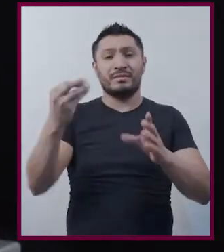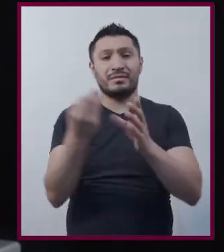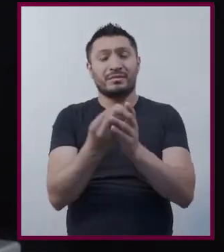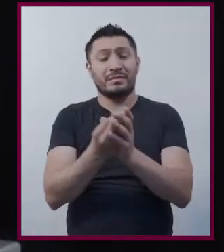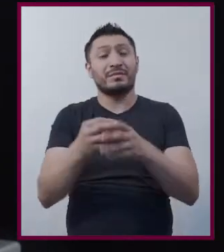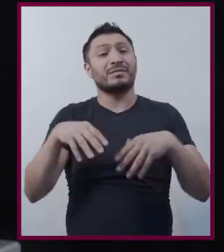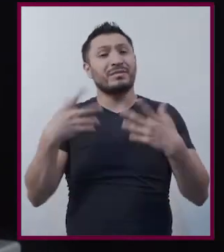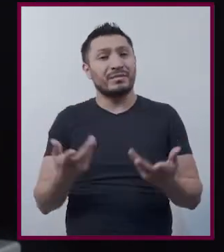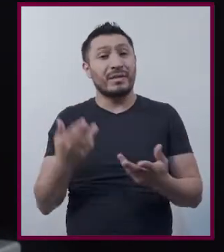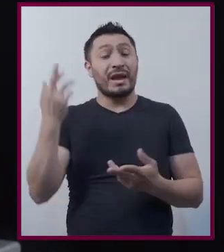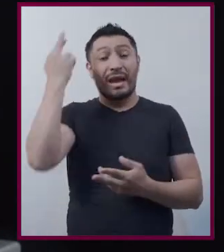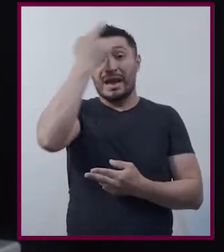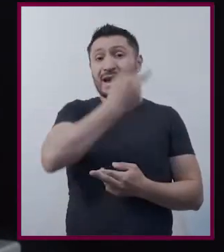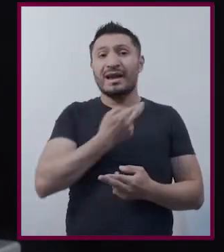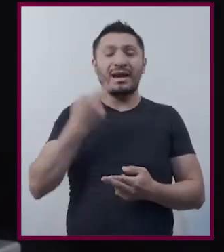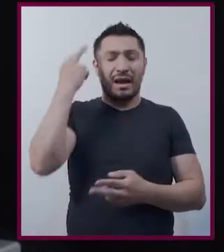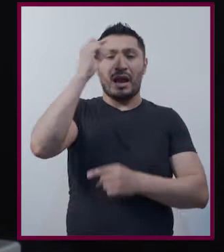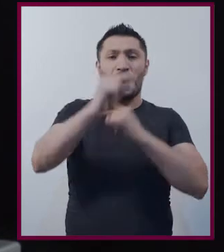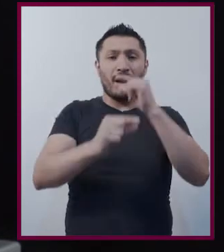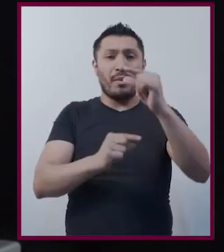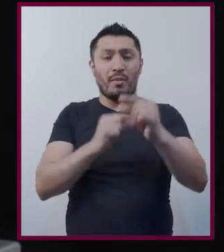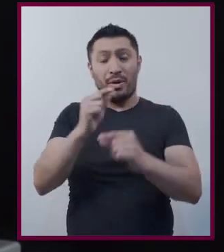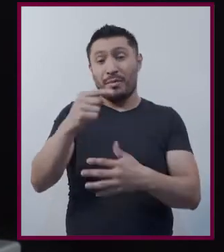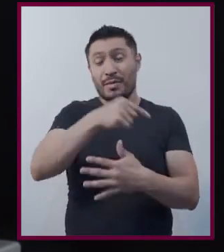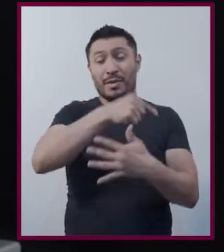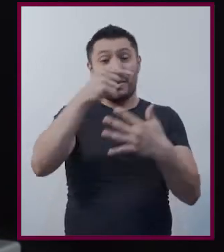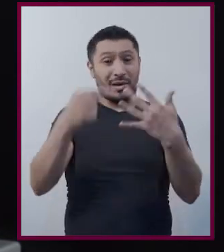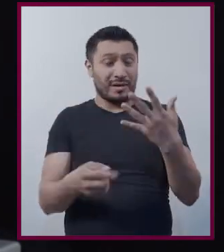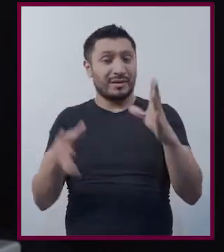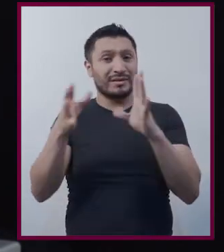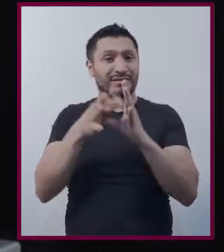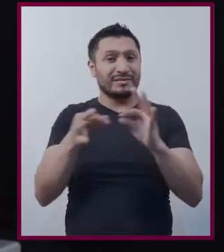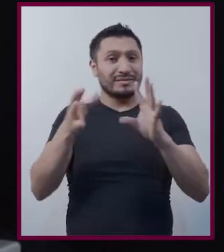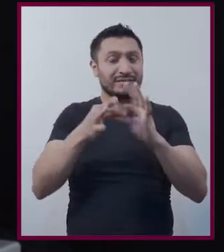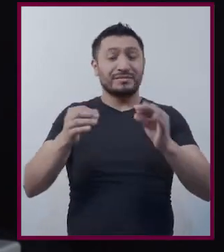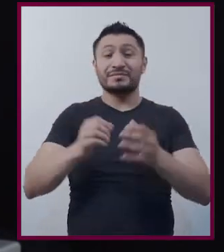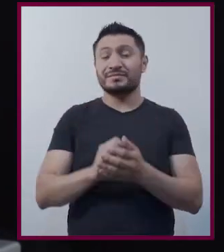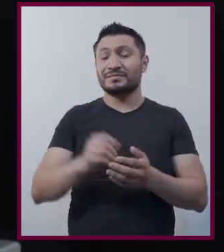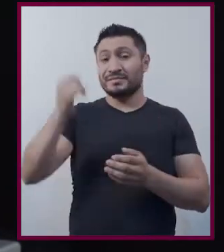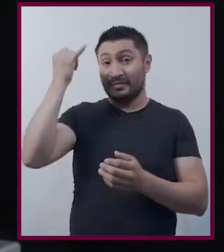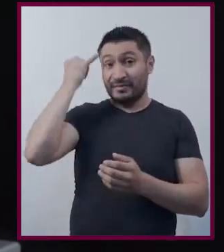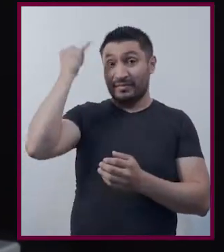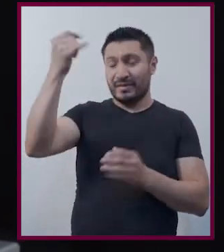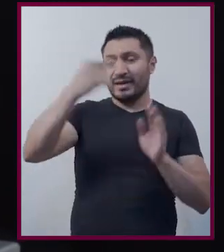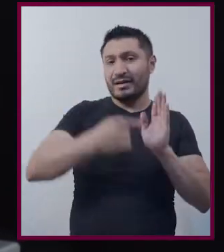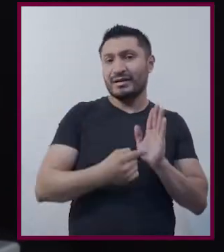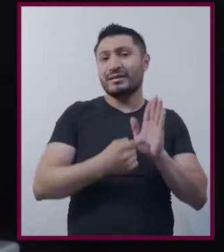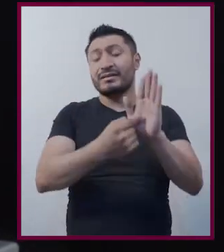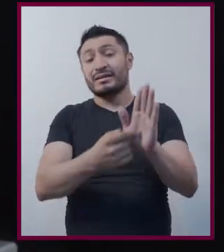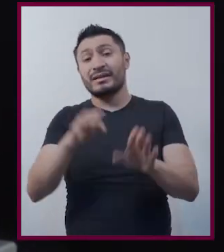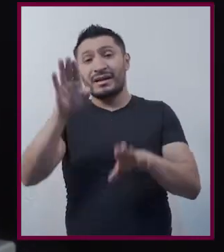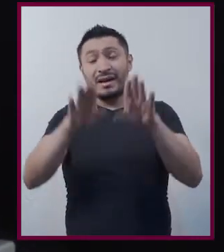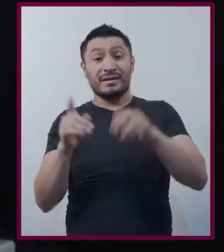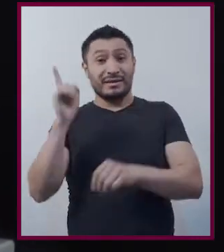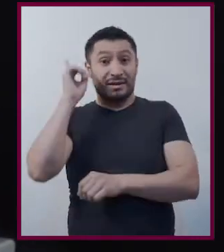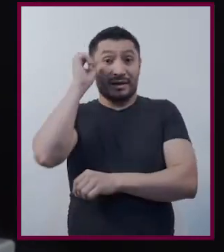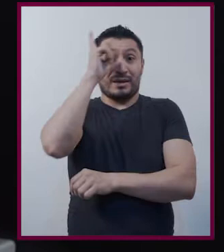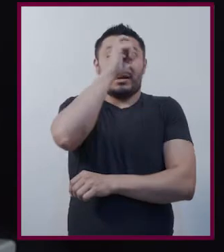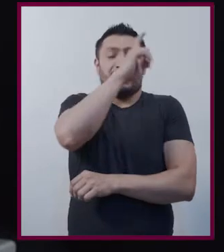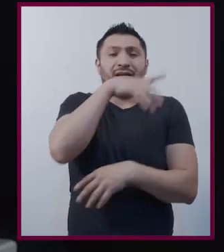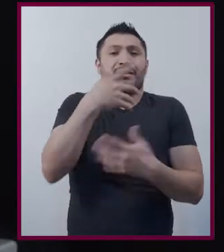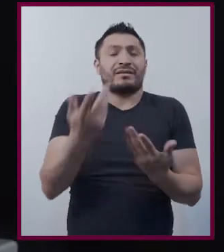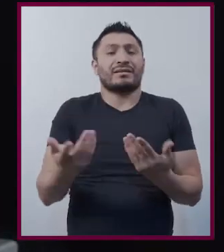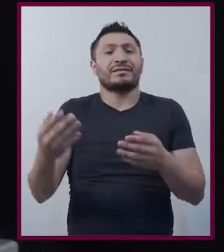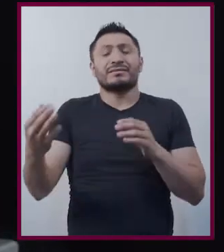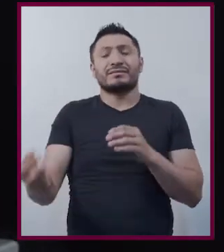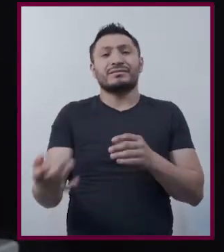es más bien revisar detenidamente dichos argumentos. La idea es demostrar lo complejo que resulta ser